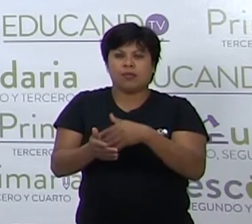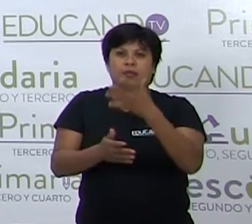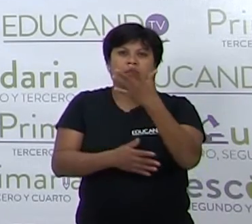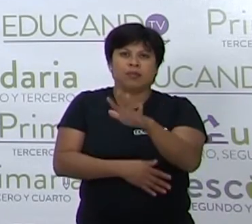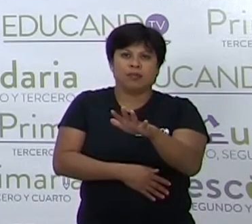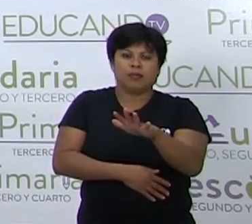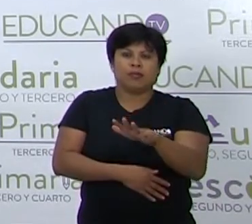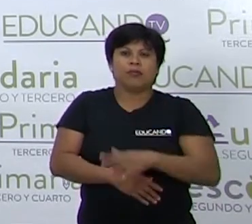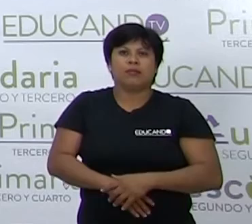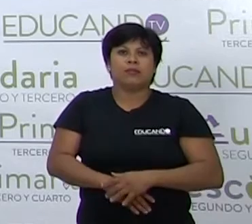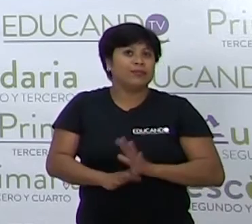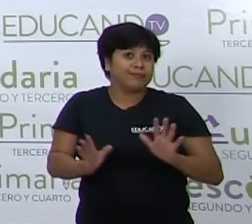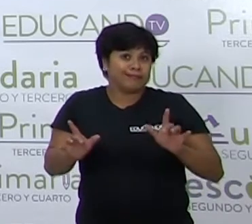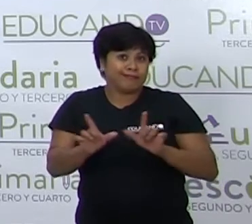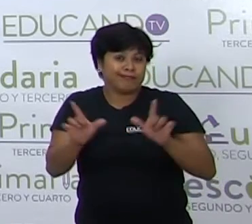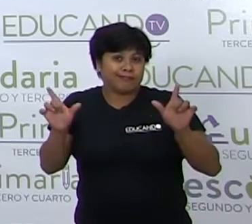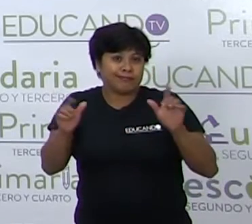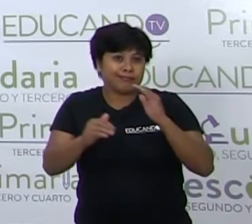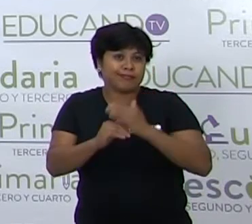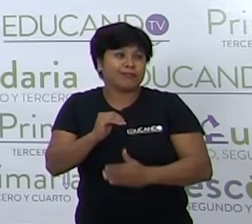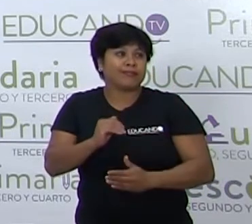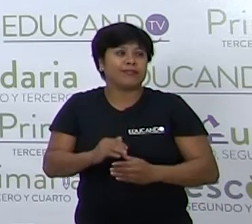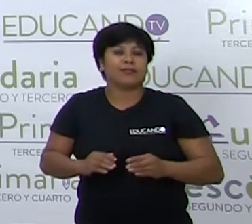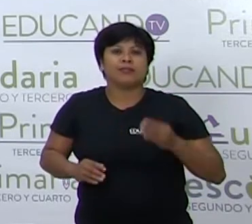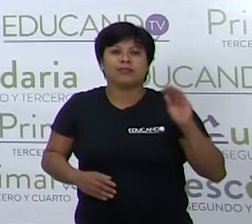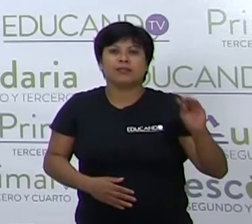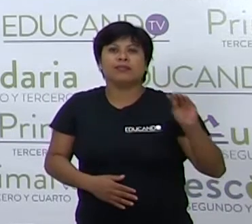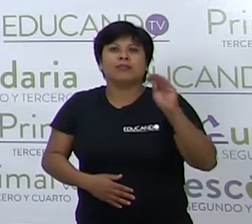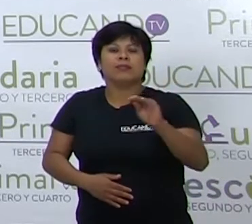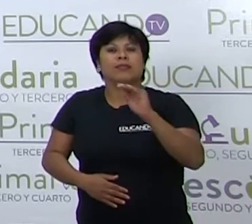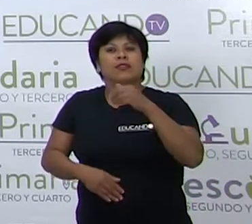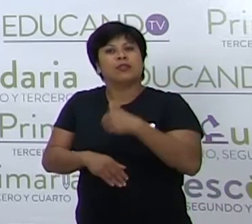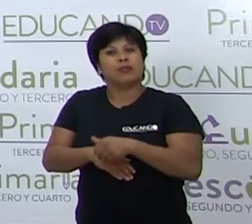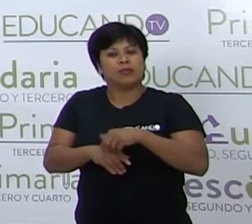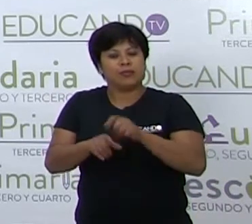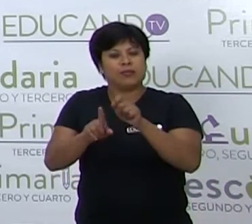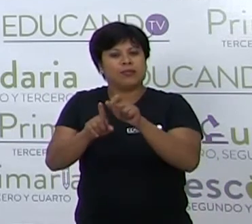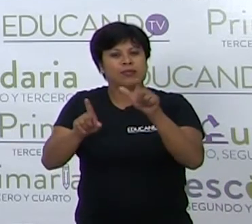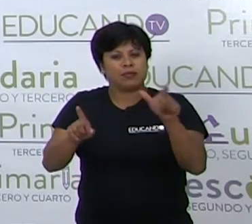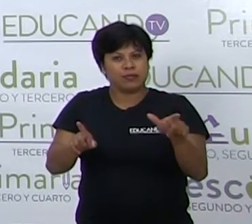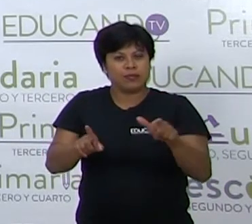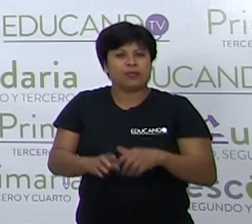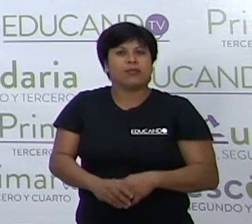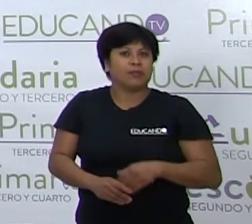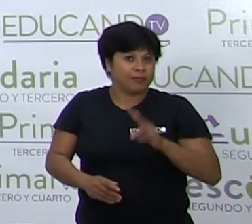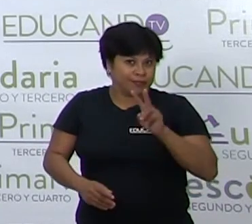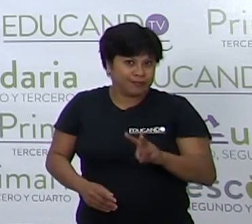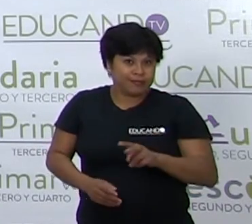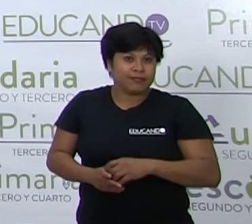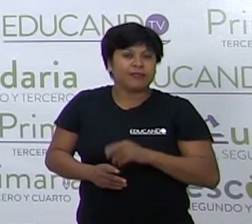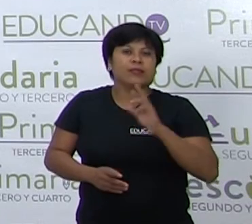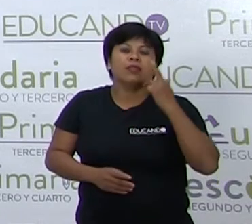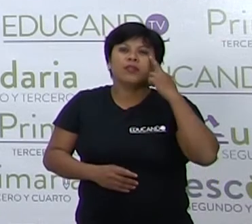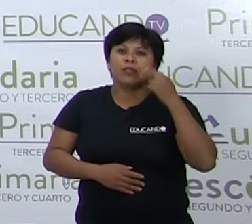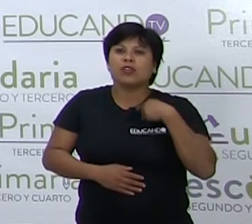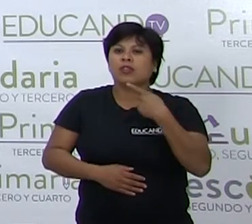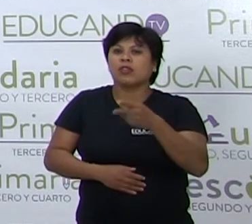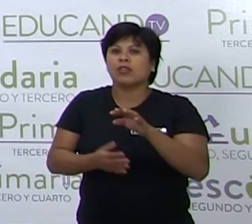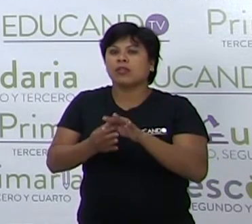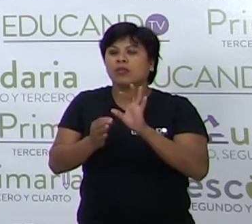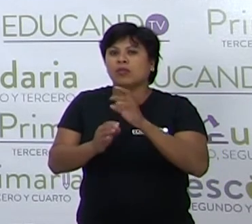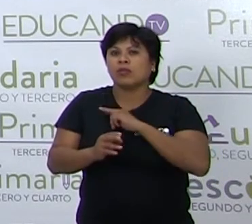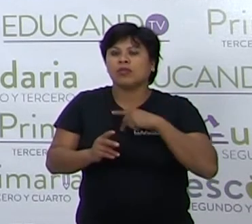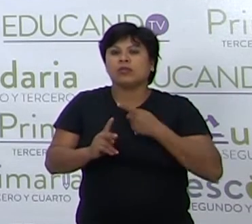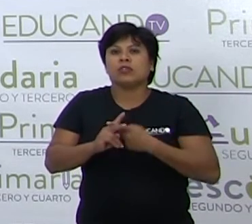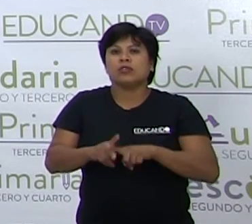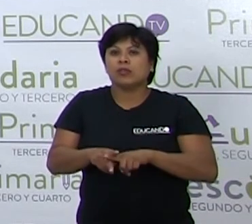77,010. Y ya terminamos de ubicar los números en la recta numérica, ¿verdad? ¿Recuerdas qué te dije cuando